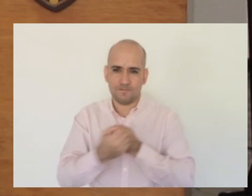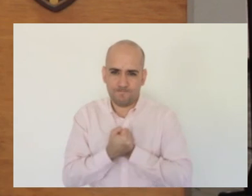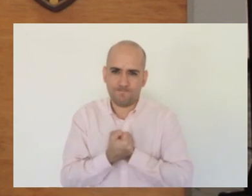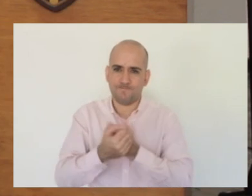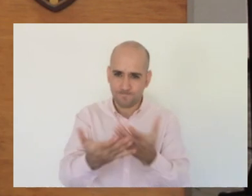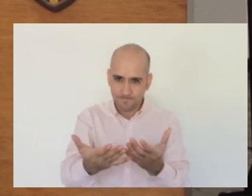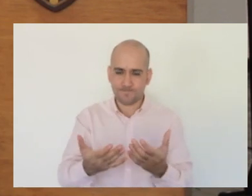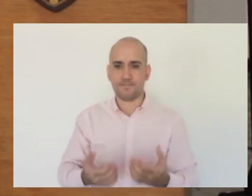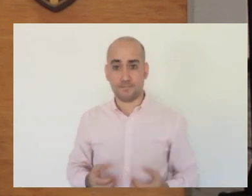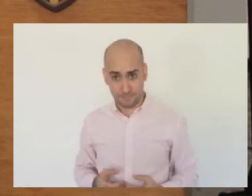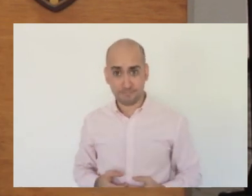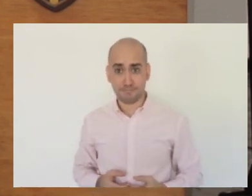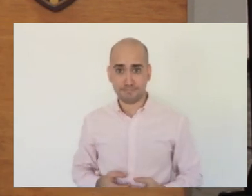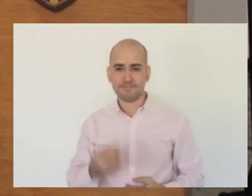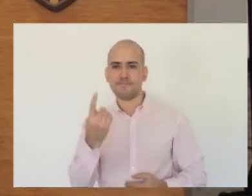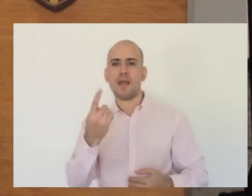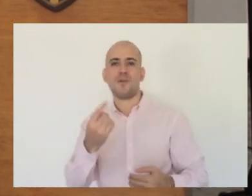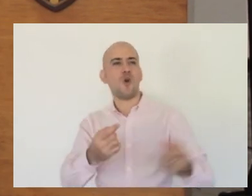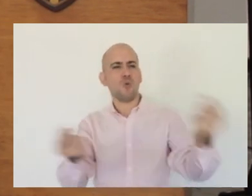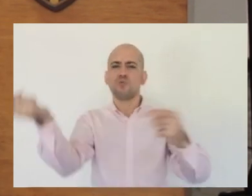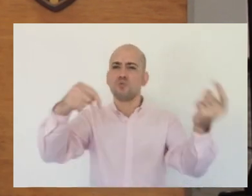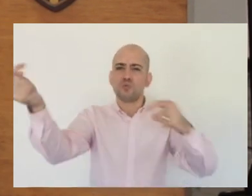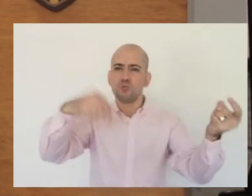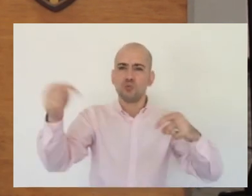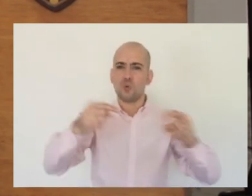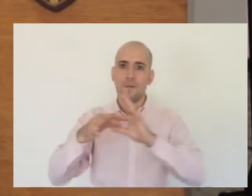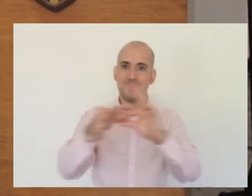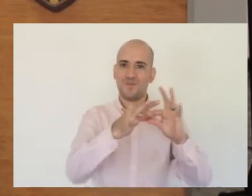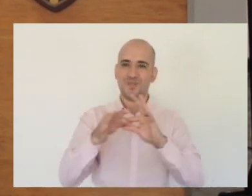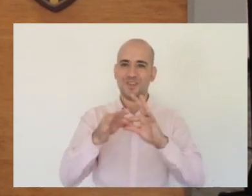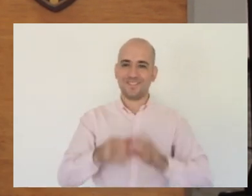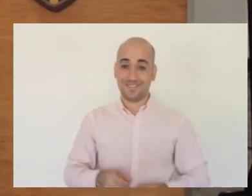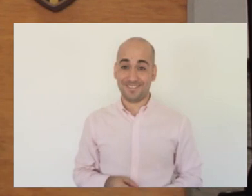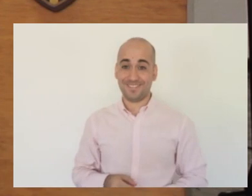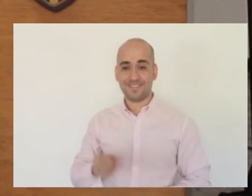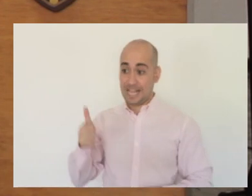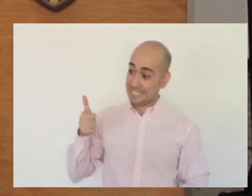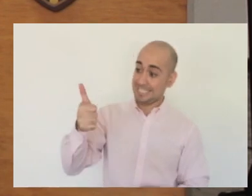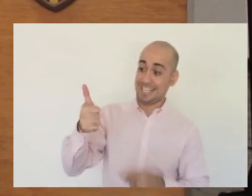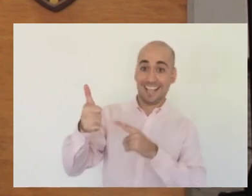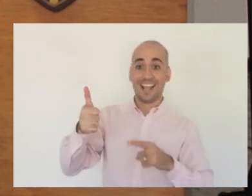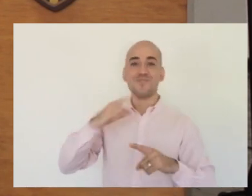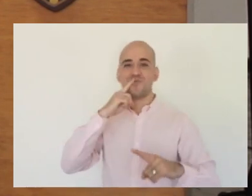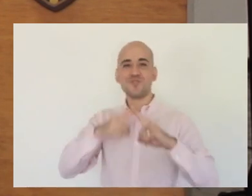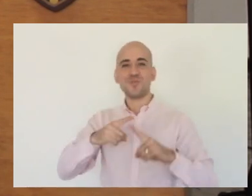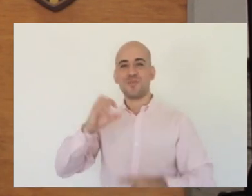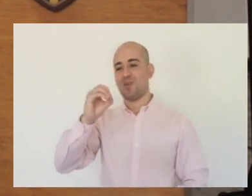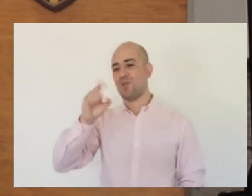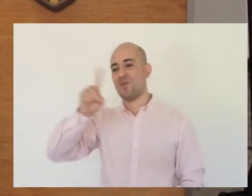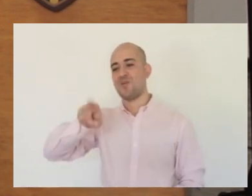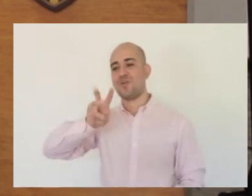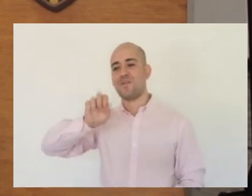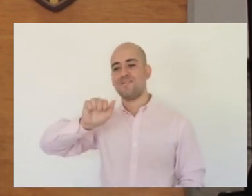alma y corazón vibran en unanimidad de quienes integran esta familia. Les dirige